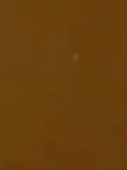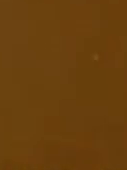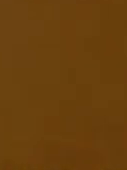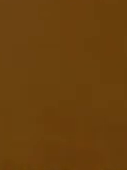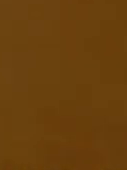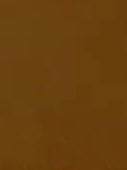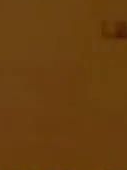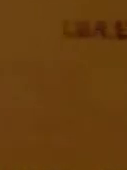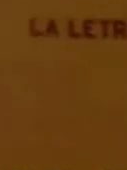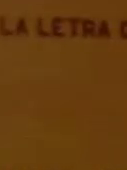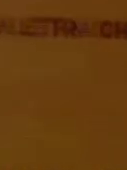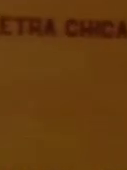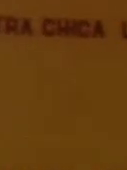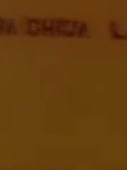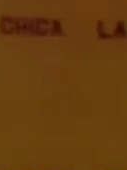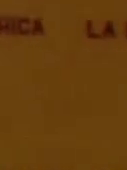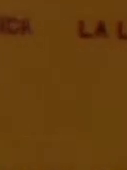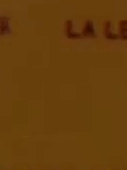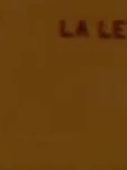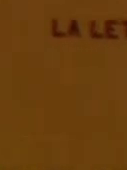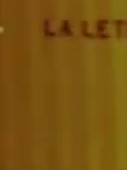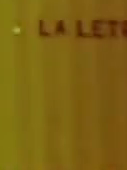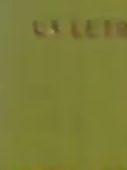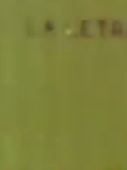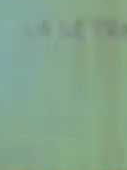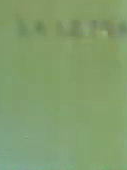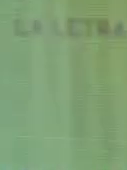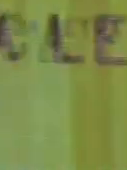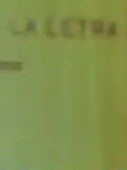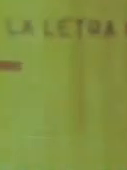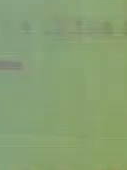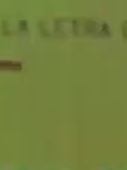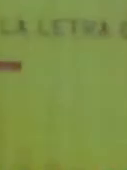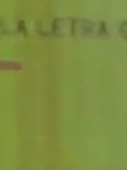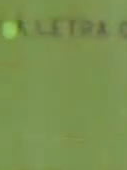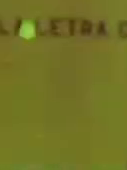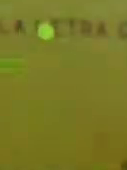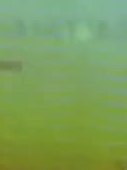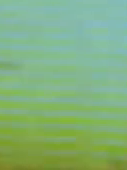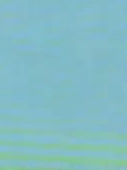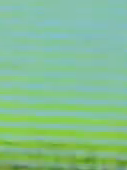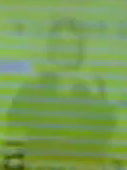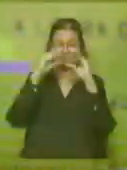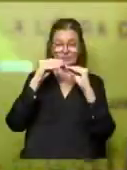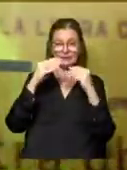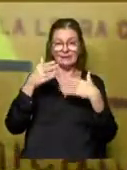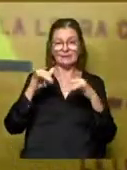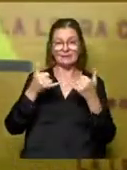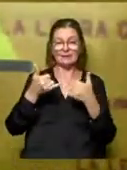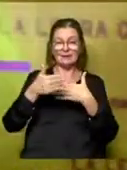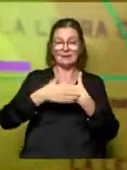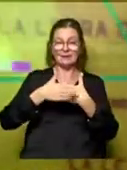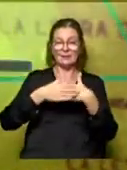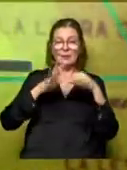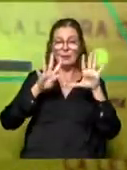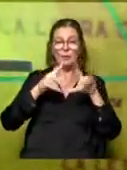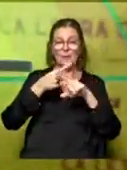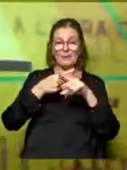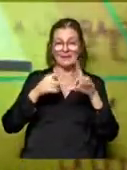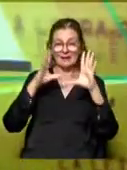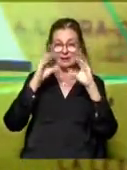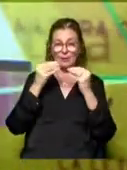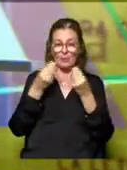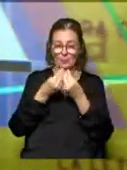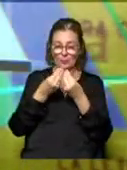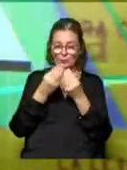Seguimos con La Letra Chica en vivo. Gracias por estar con nosotros en este domingo noche, cuando nos acercamos despacito ya a las 9:30. Pero queda mucho